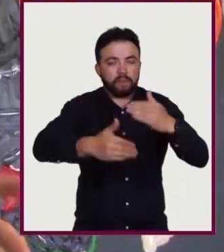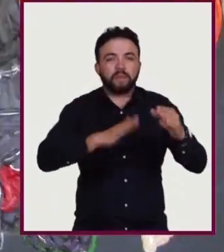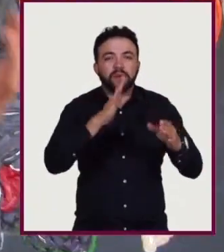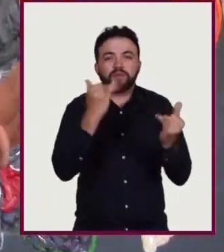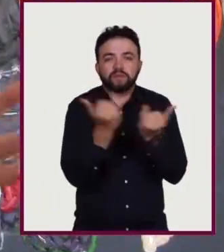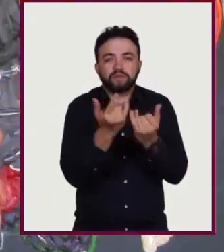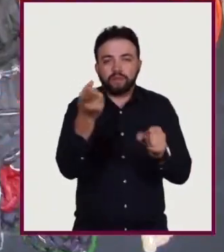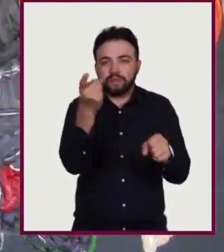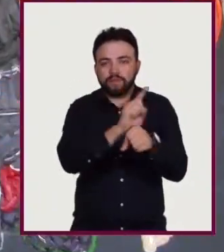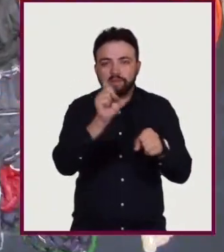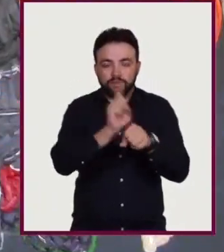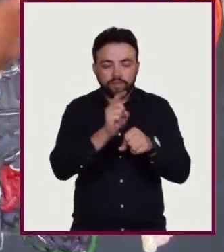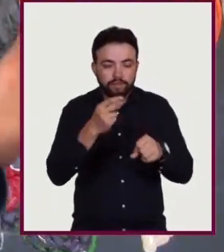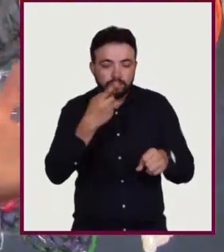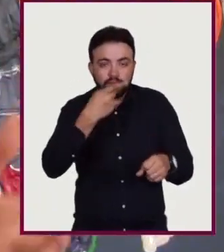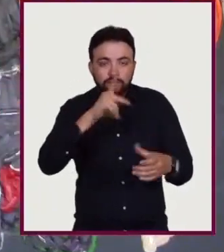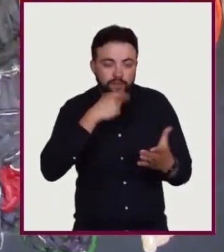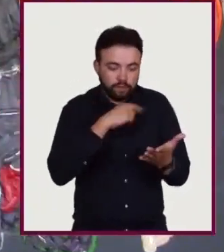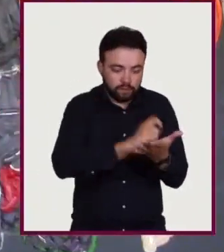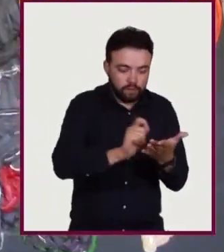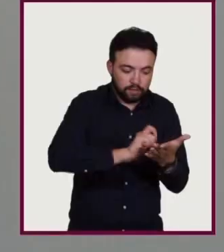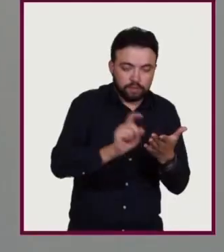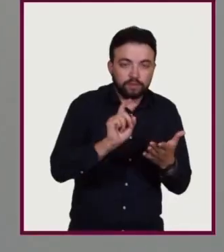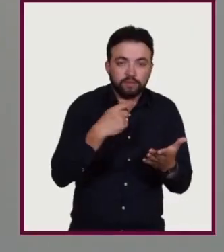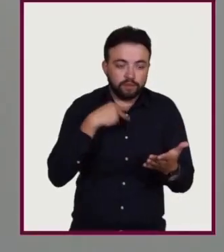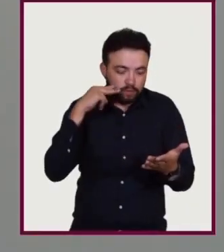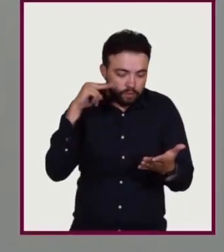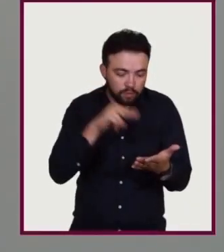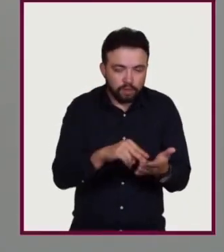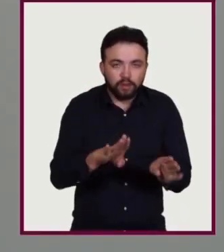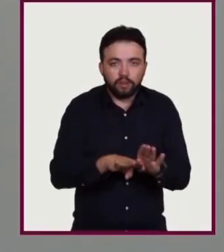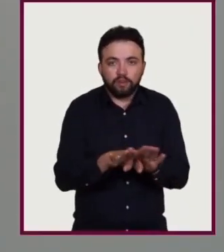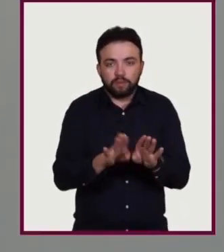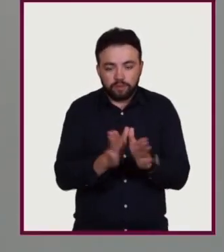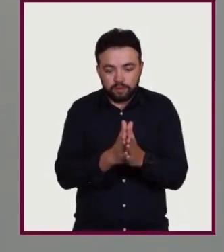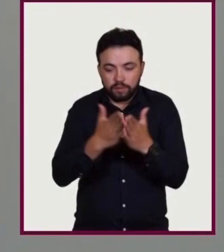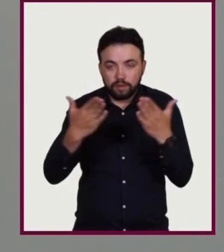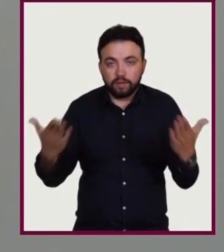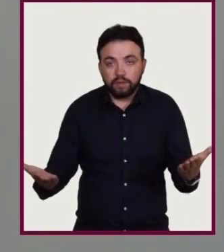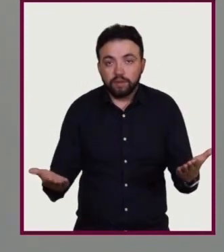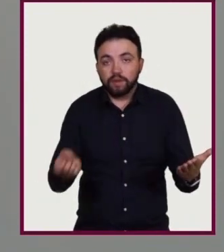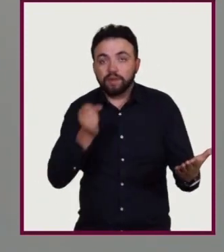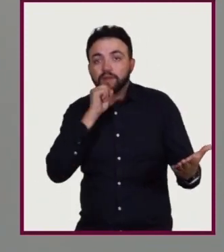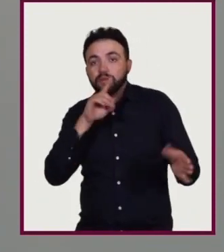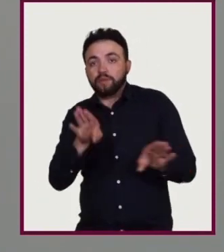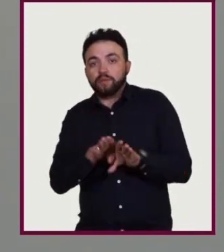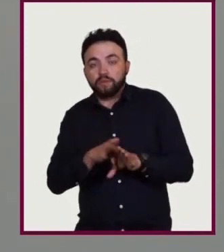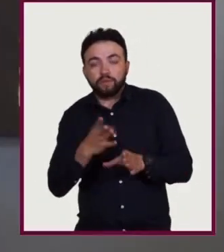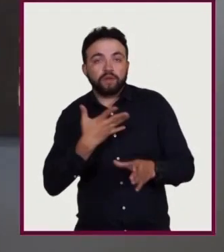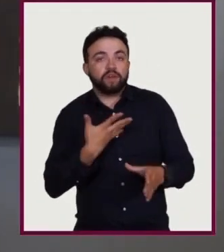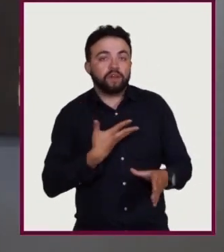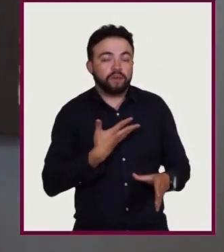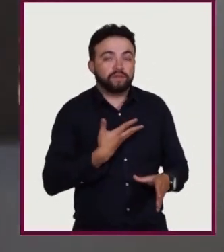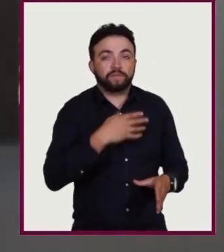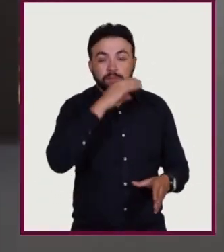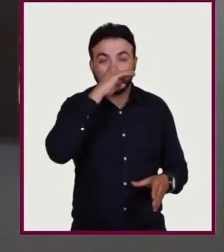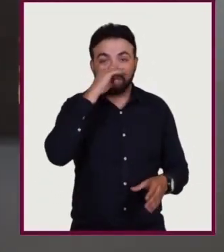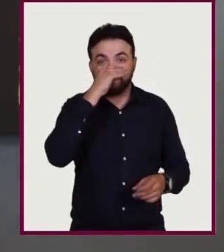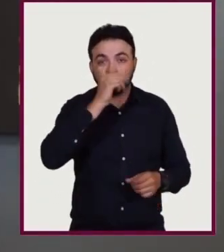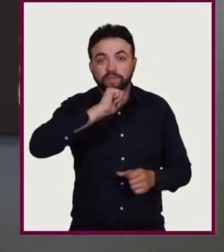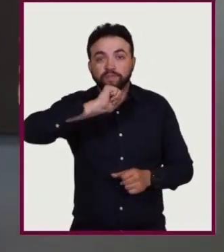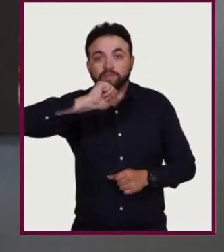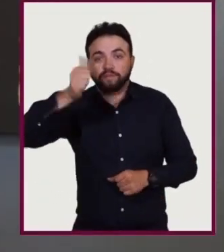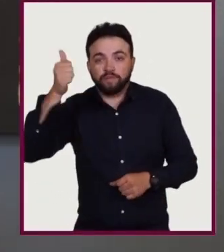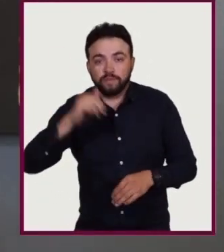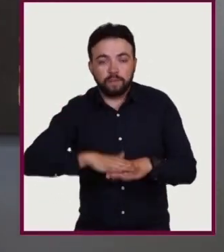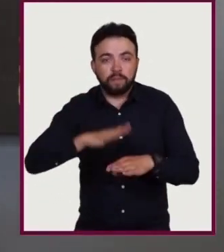digamos, diario visual, como dejarlo abierto y al mismo tiempo también hacer referencia a otros eventos